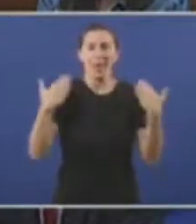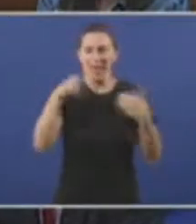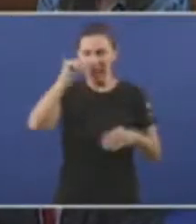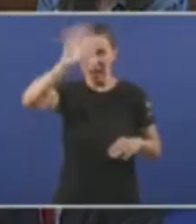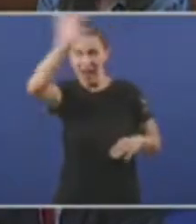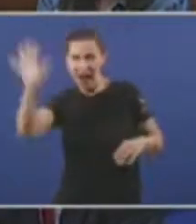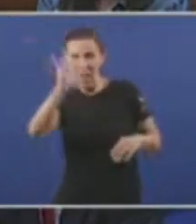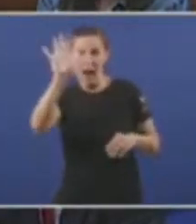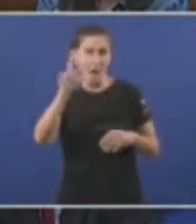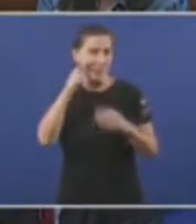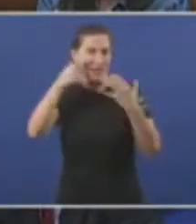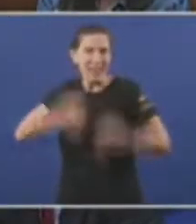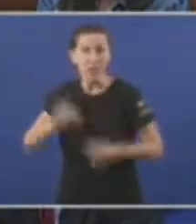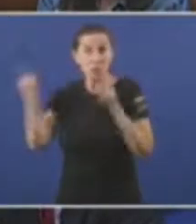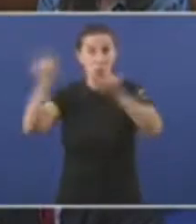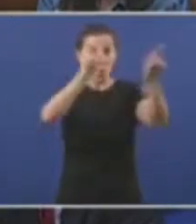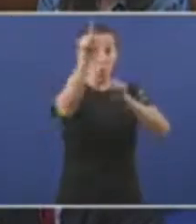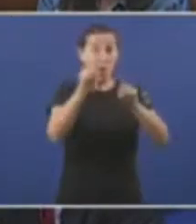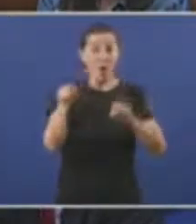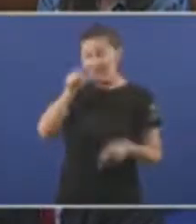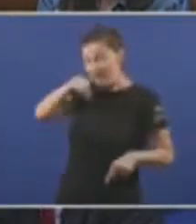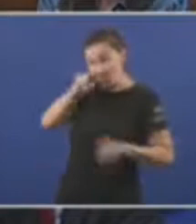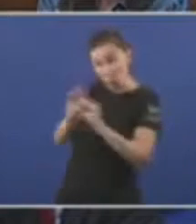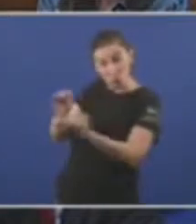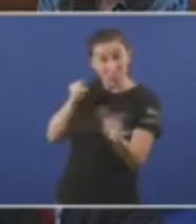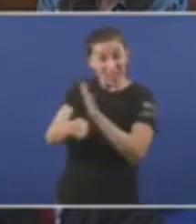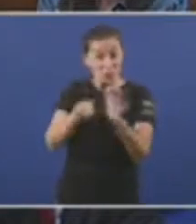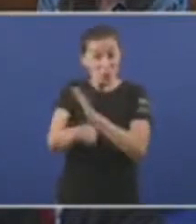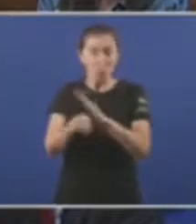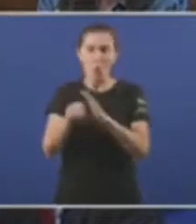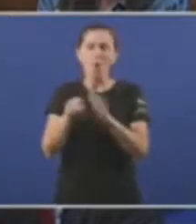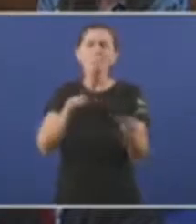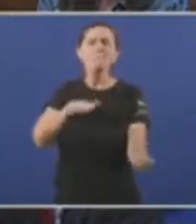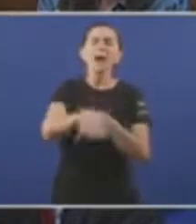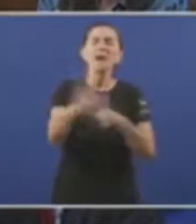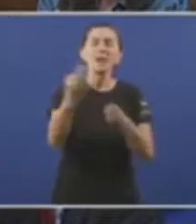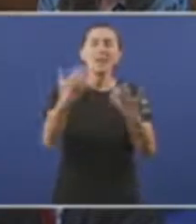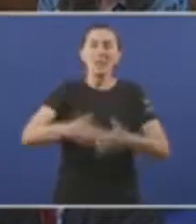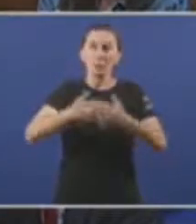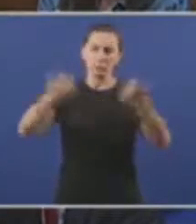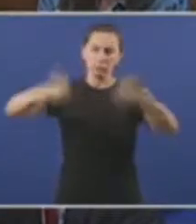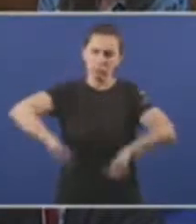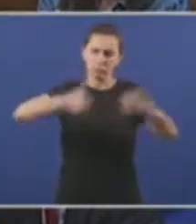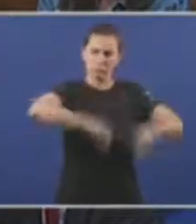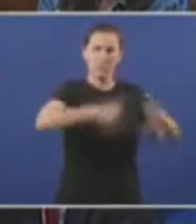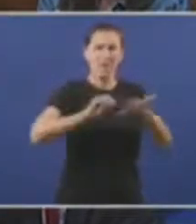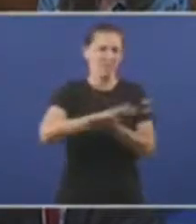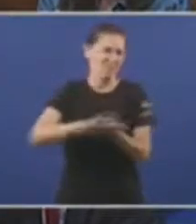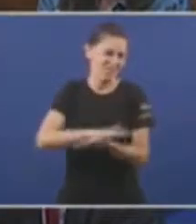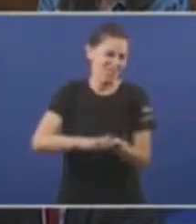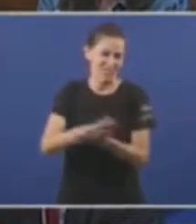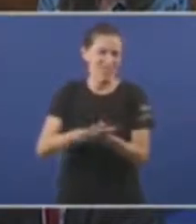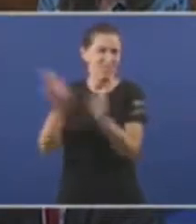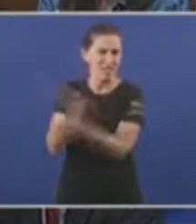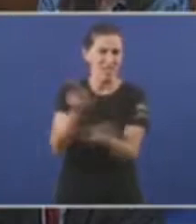seu legado, señor Feijóo, é unha desertización industrial. E fronte a iso, vostede o único que fai